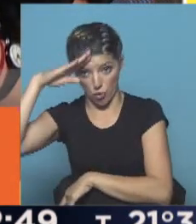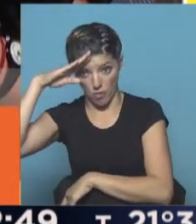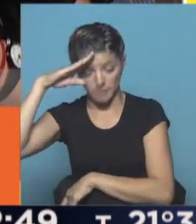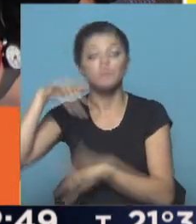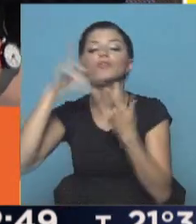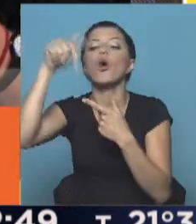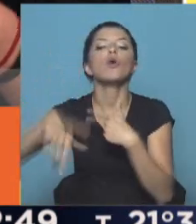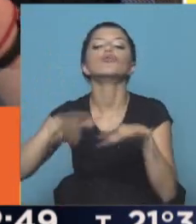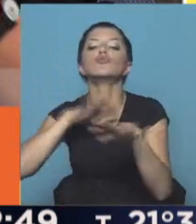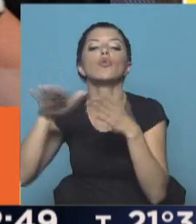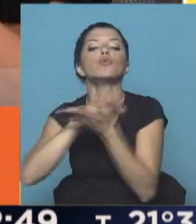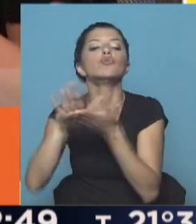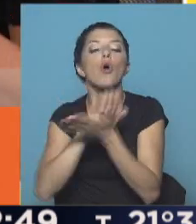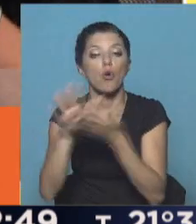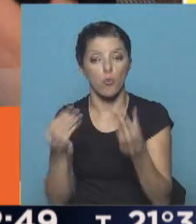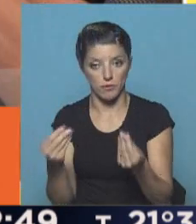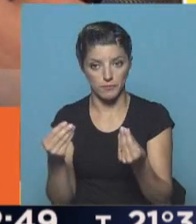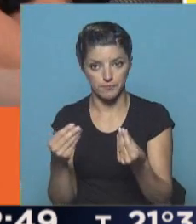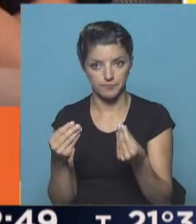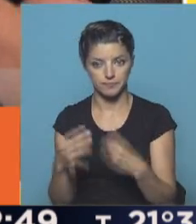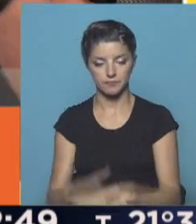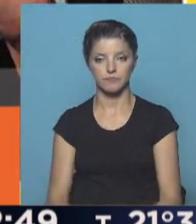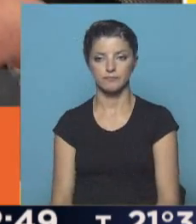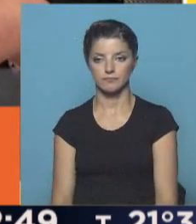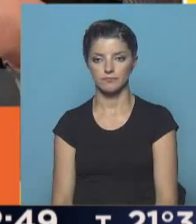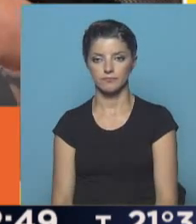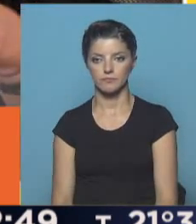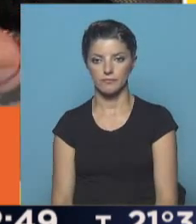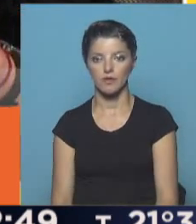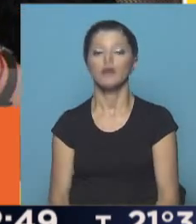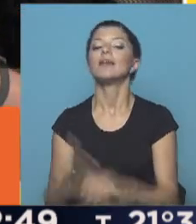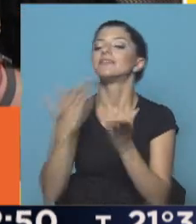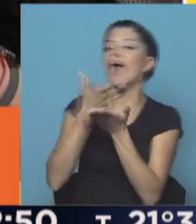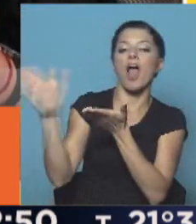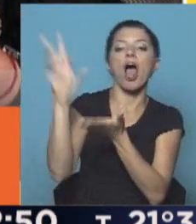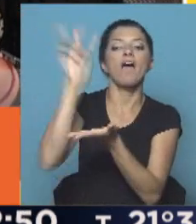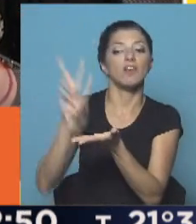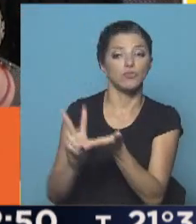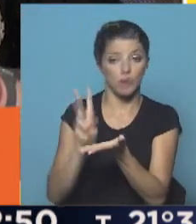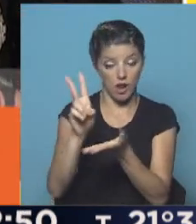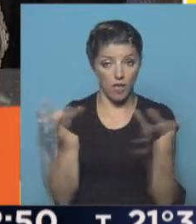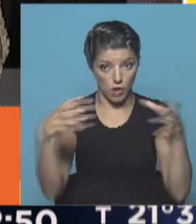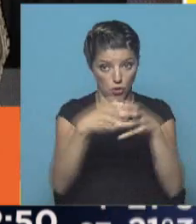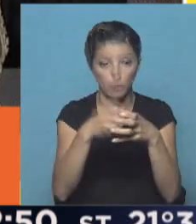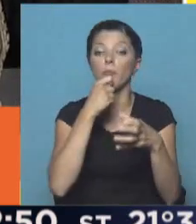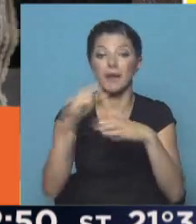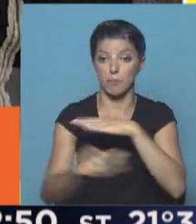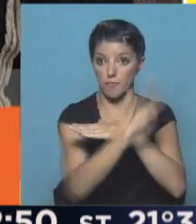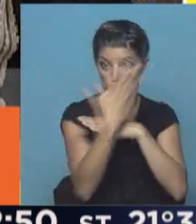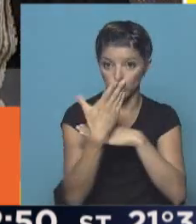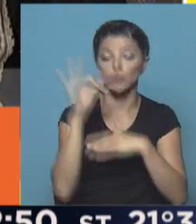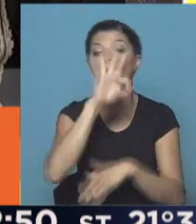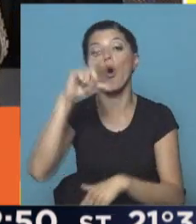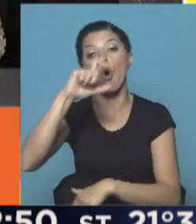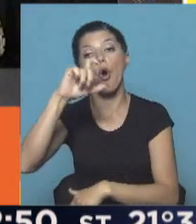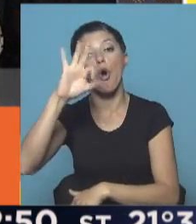solución en este caso? ¿Actividad intensa, excluir a Venezuela de los espacios como el Mercosur o la OEA, o